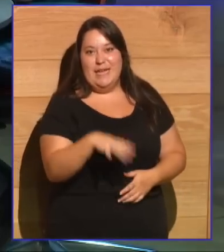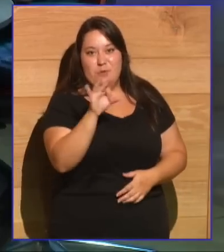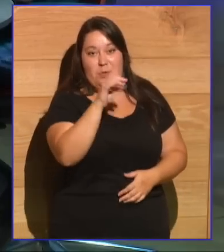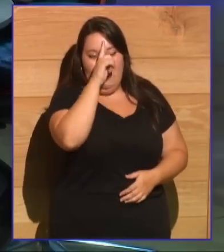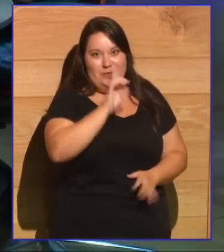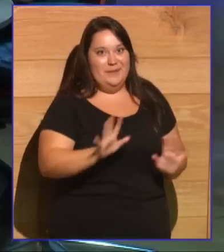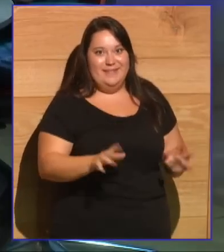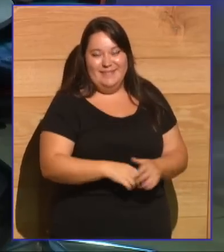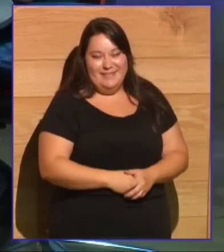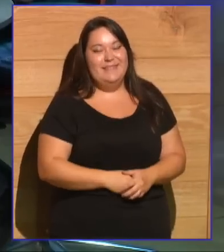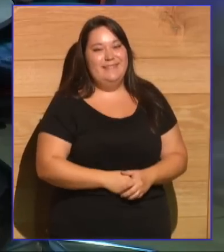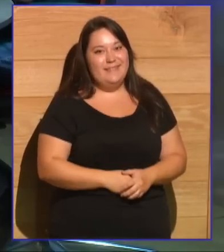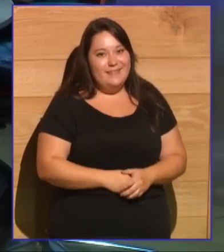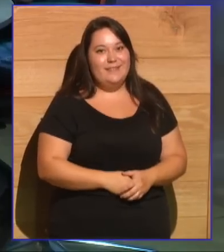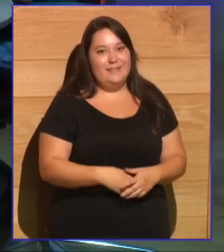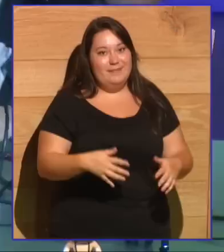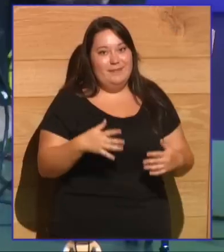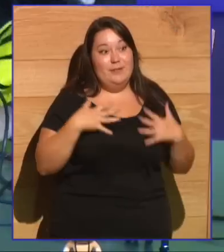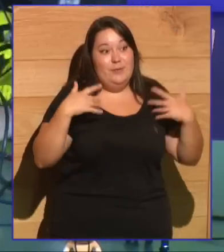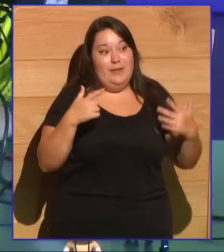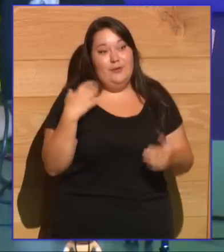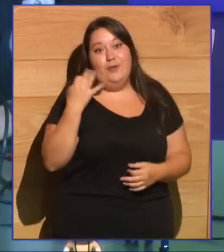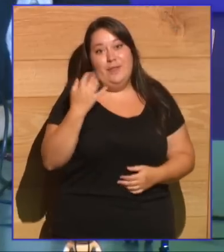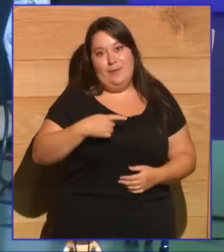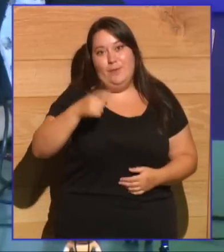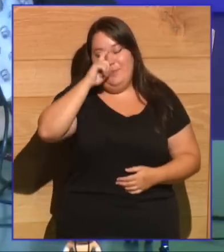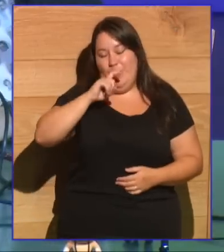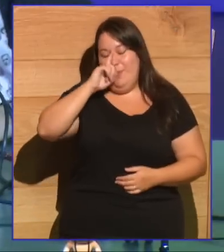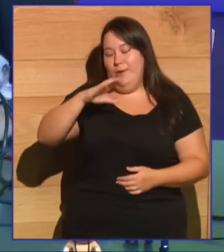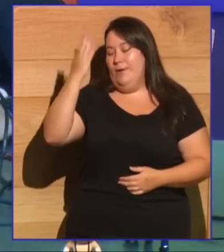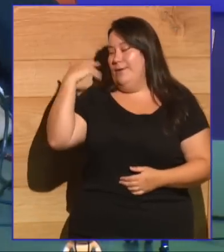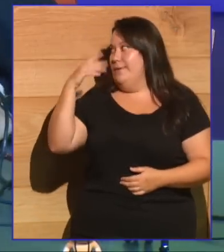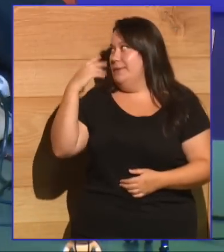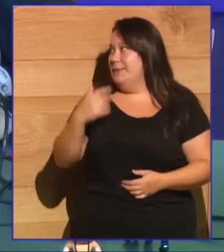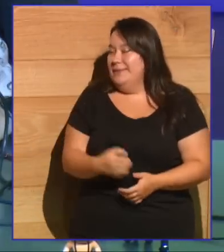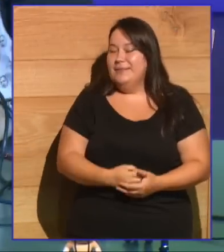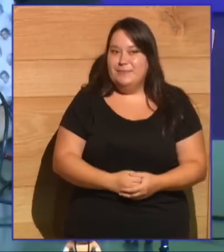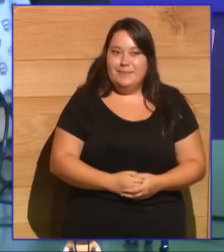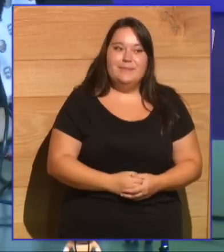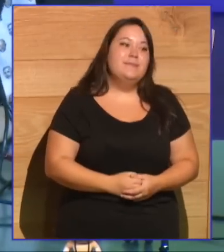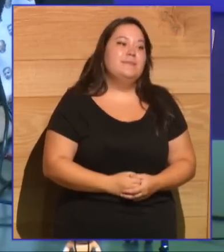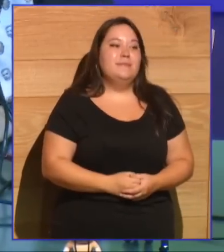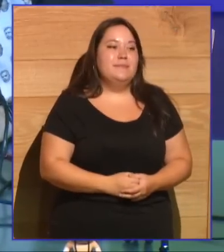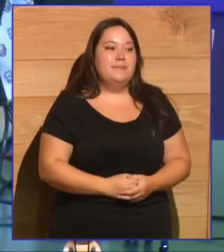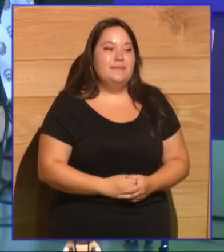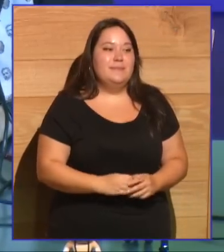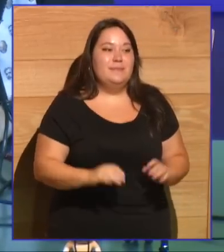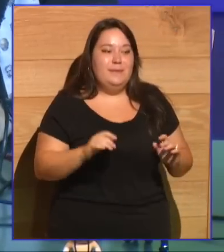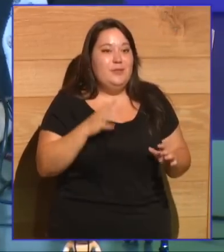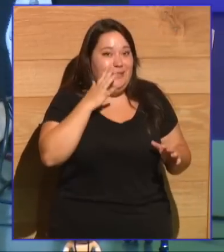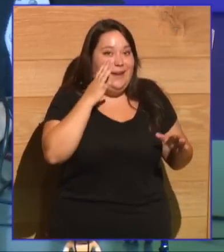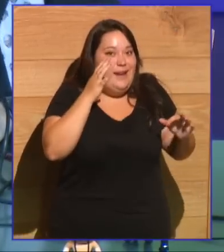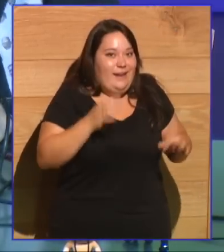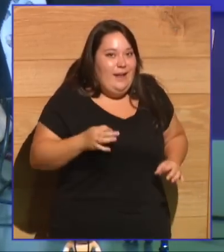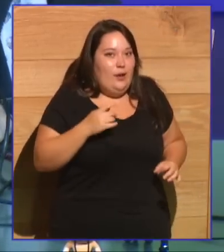y entonces digamos que tengo que tirar de memoria pero no sabéis cómo de real es